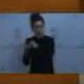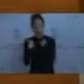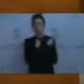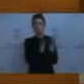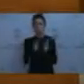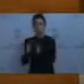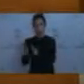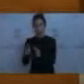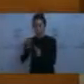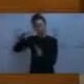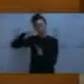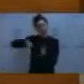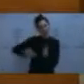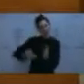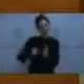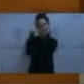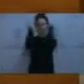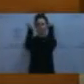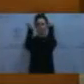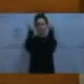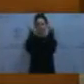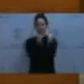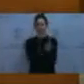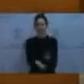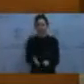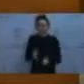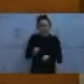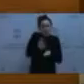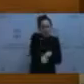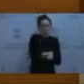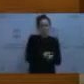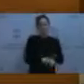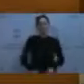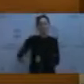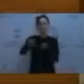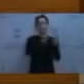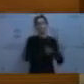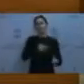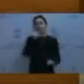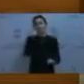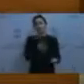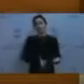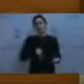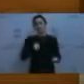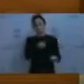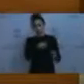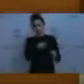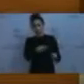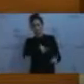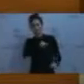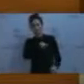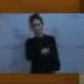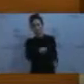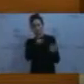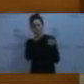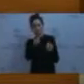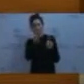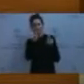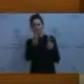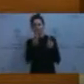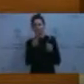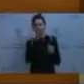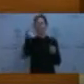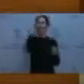supo sortear y vencer en defensa de los intereses generales, por tanto, no me va a dar usted a mí lecciones de